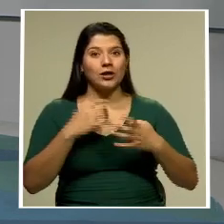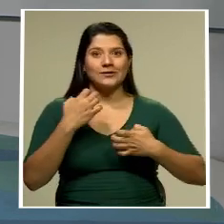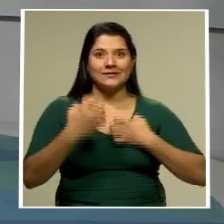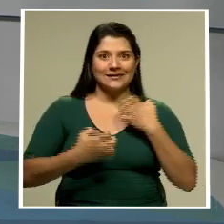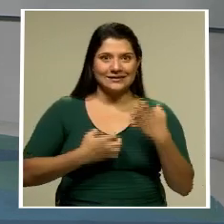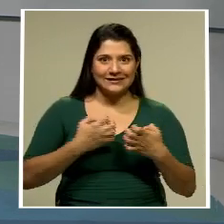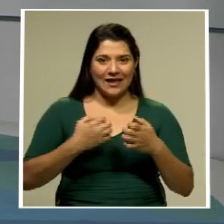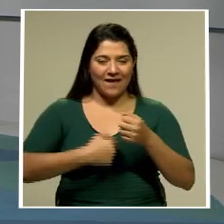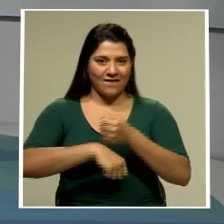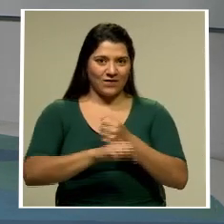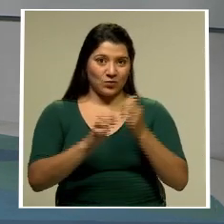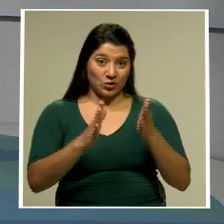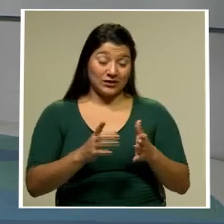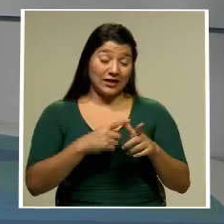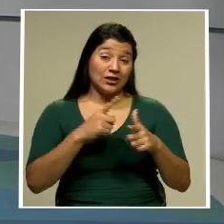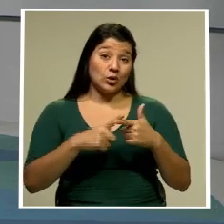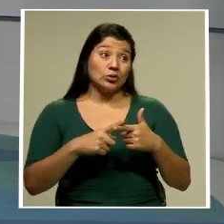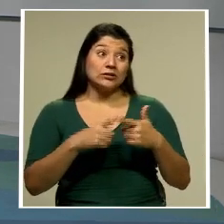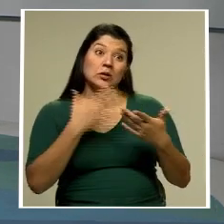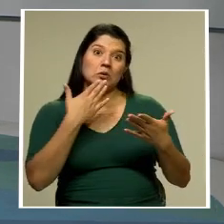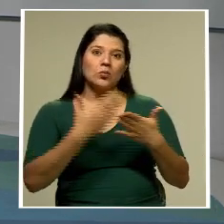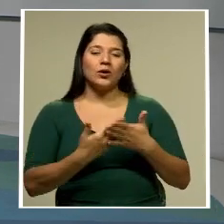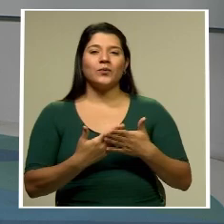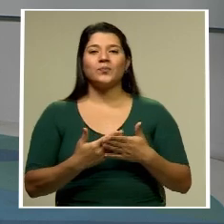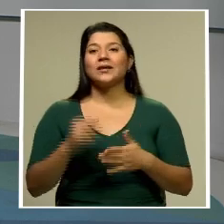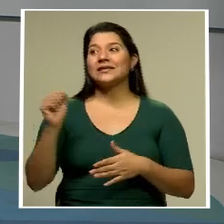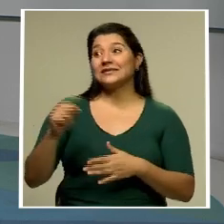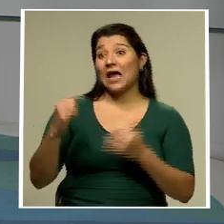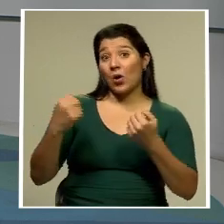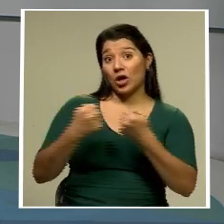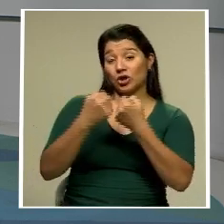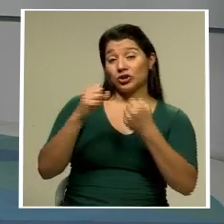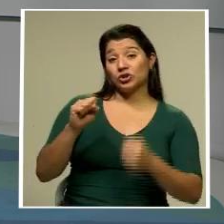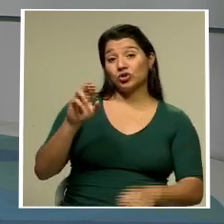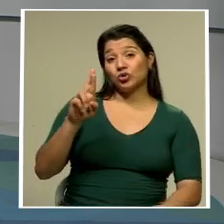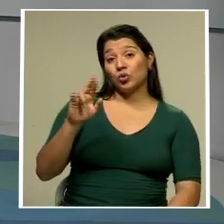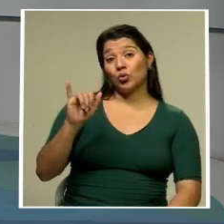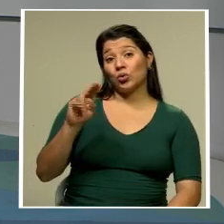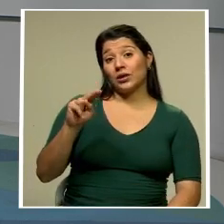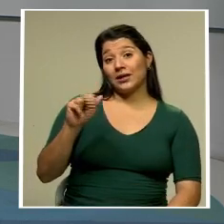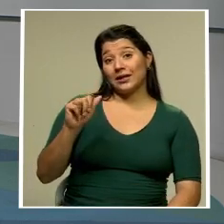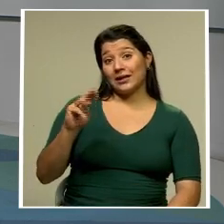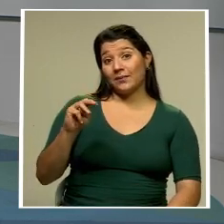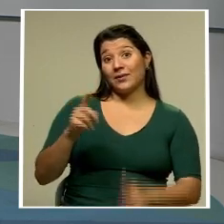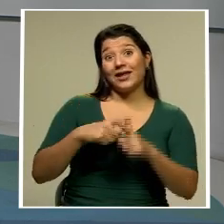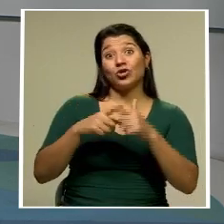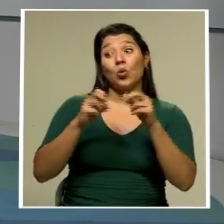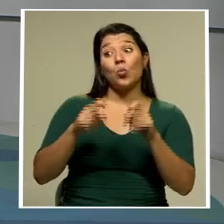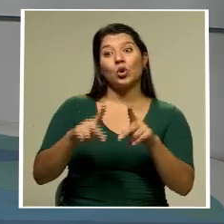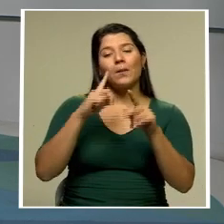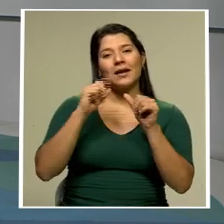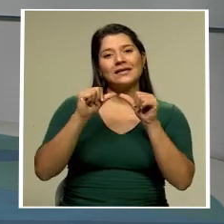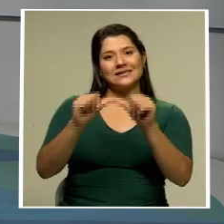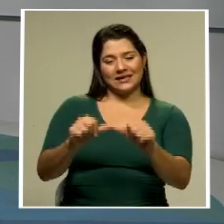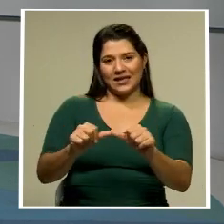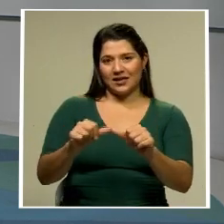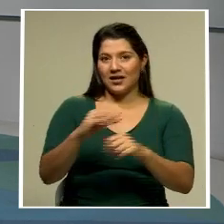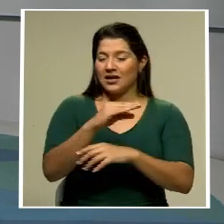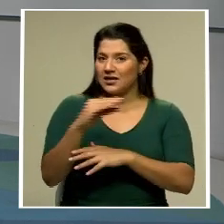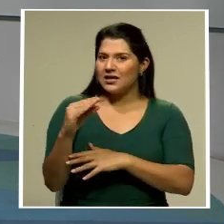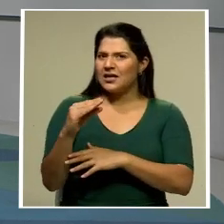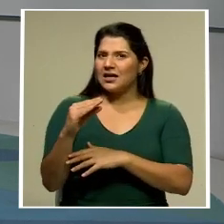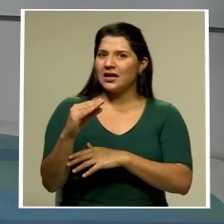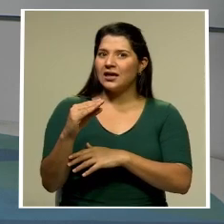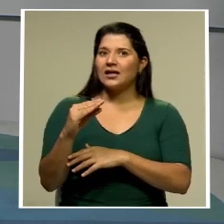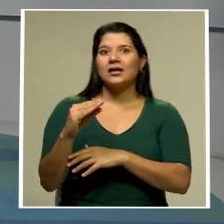de los futbolistas, así que bienvenido. Y viene Surinam, así que es la oportunidad para seguir y ahora hacer una racha, pero